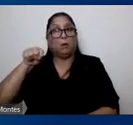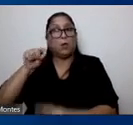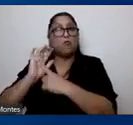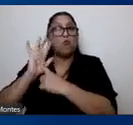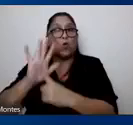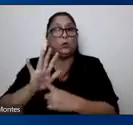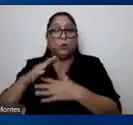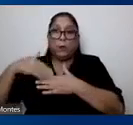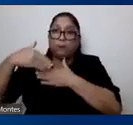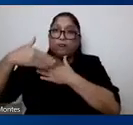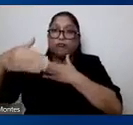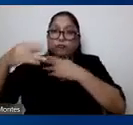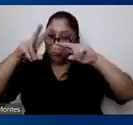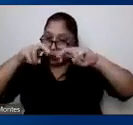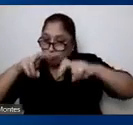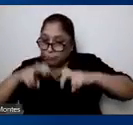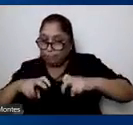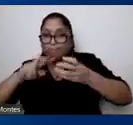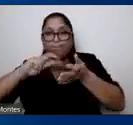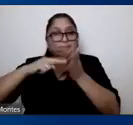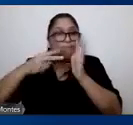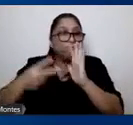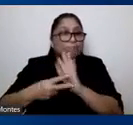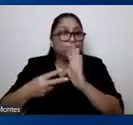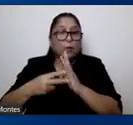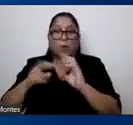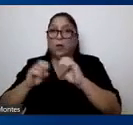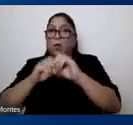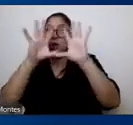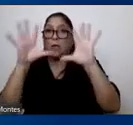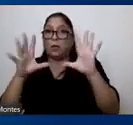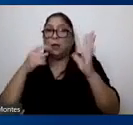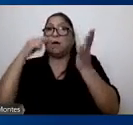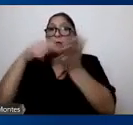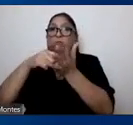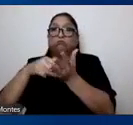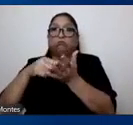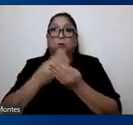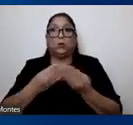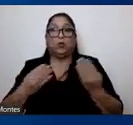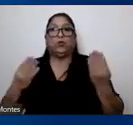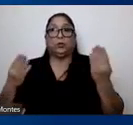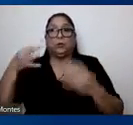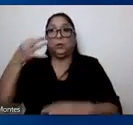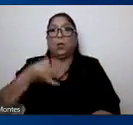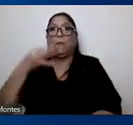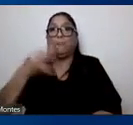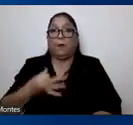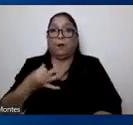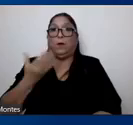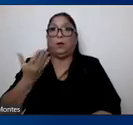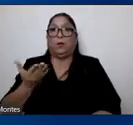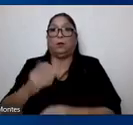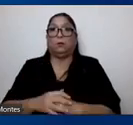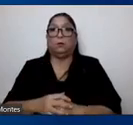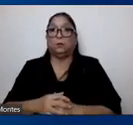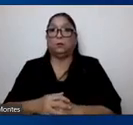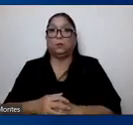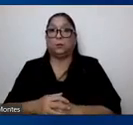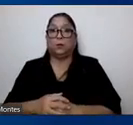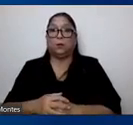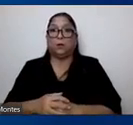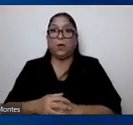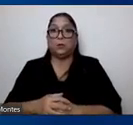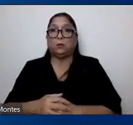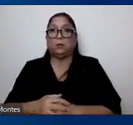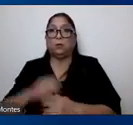futuros análisis, futuras interpretaciones y futuros esclarecimientos de la verdad, de la realidad